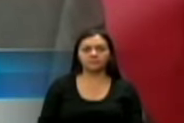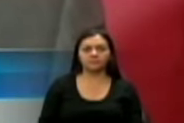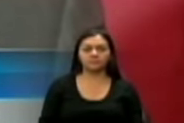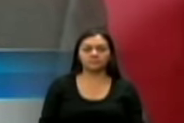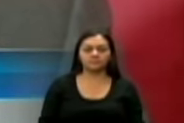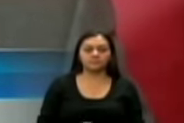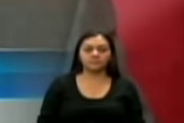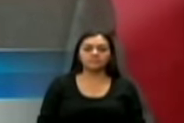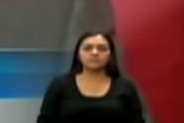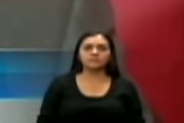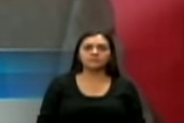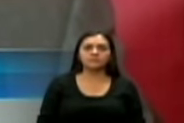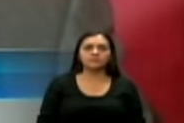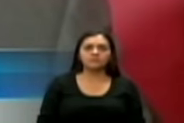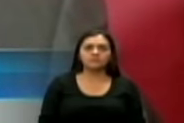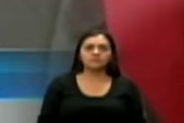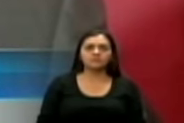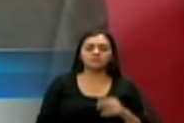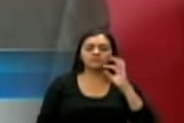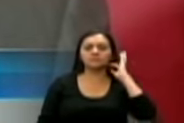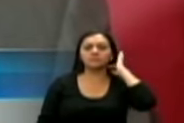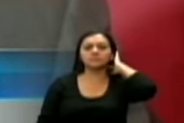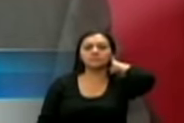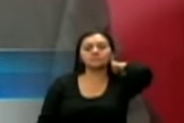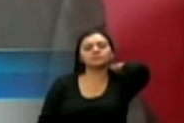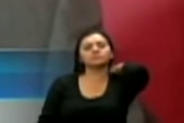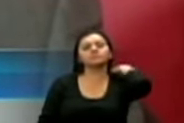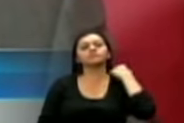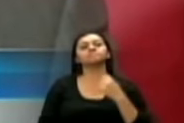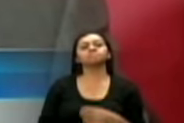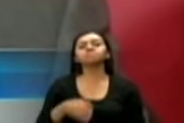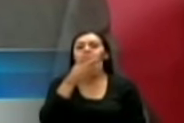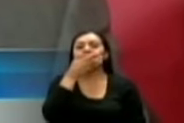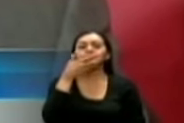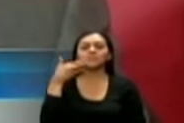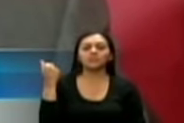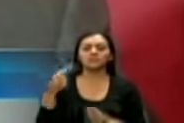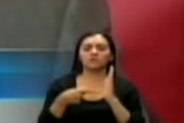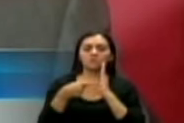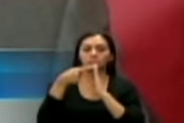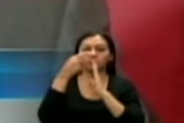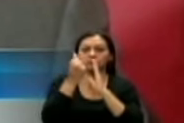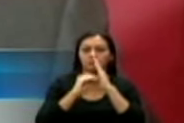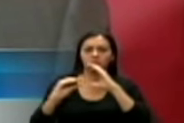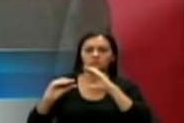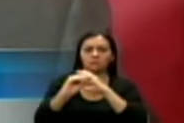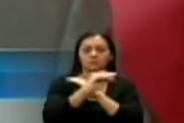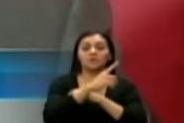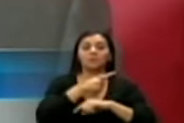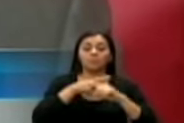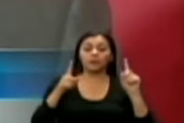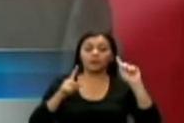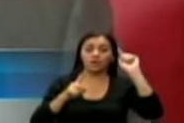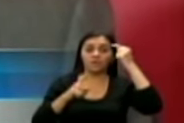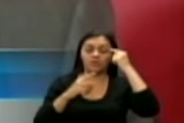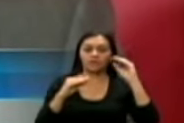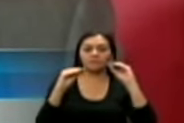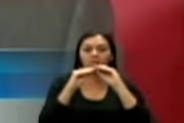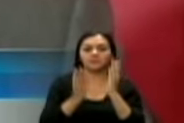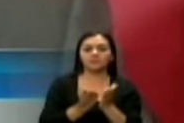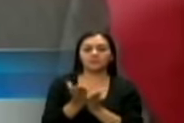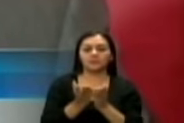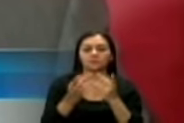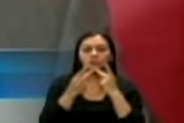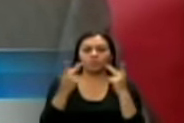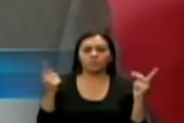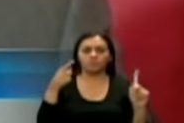hubo una mejoría indiscutible en la redistribución de renta, pero el gobierno no miró otros aspectos cualitativos de los servicios públicos,